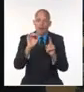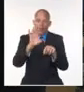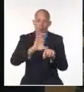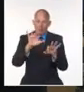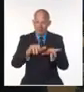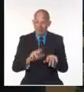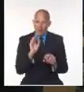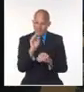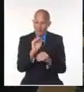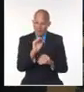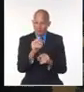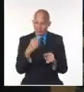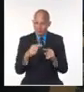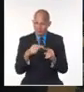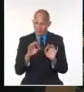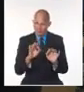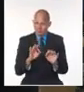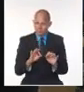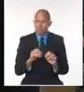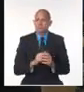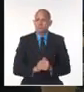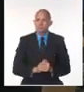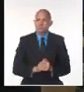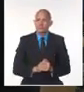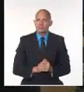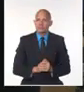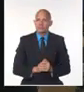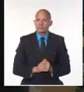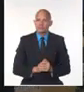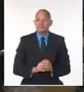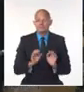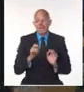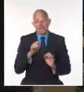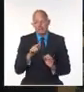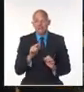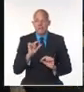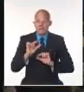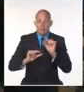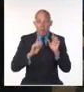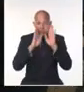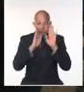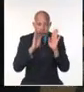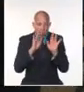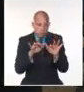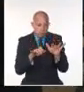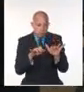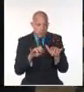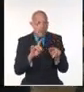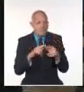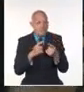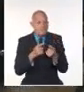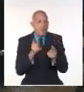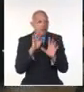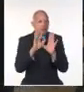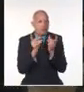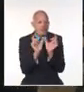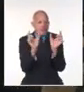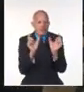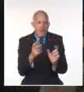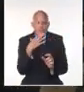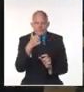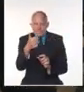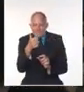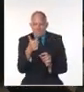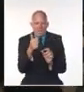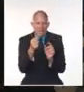darle salida para cuño seco. Eso es un proceso que requiere una concentración porque hay que estar verificando si todos los nombres están